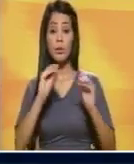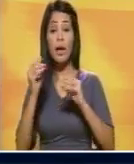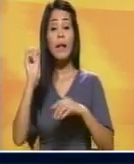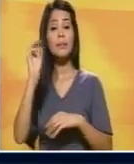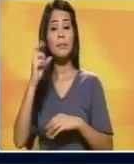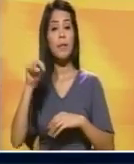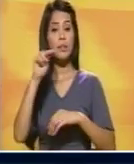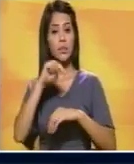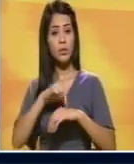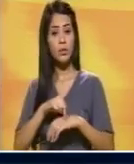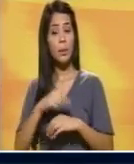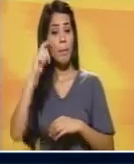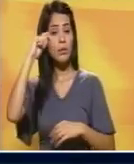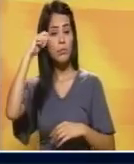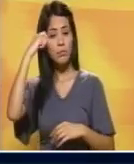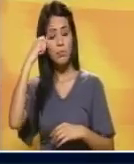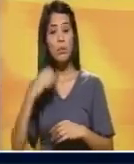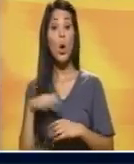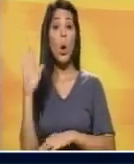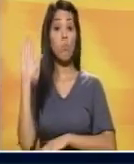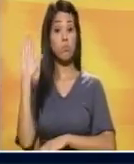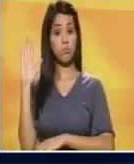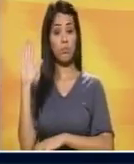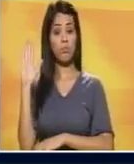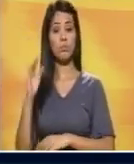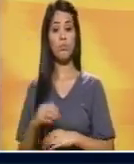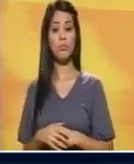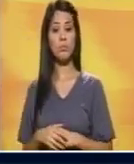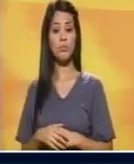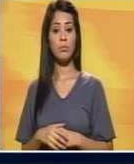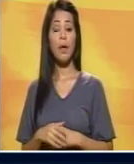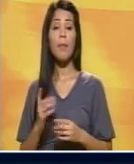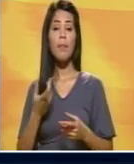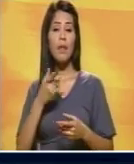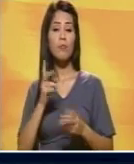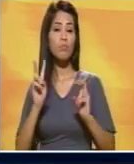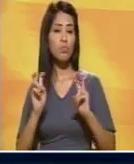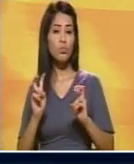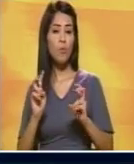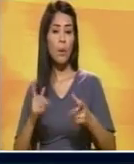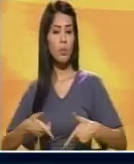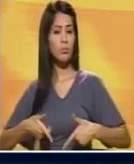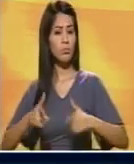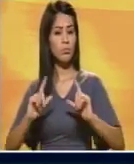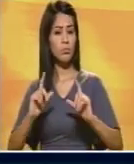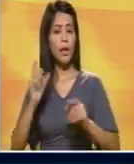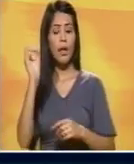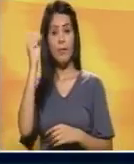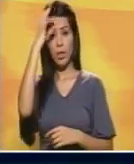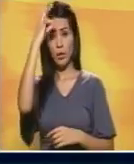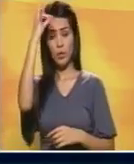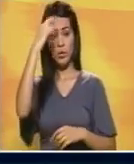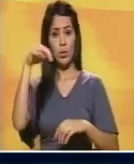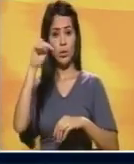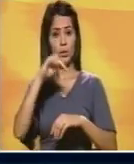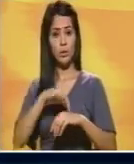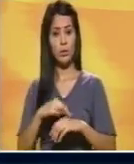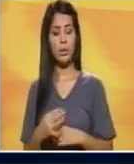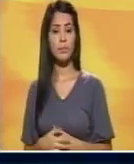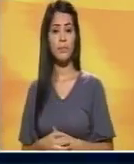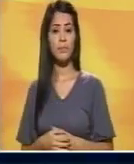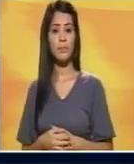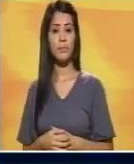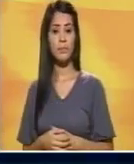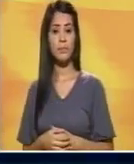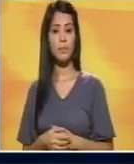Nacional para que recuerde el compromiso que tiene de dotar de nuevas autoridades al Consejo Nacional Electoral como una de las aspiraciones